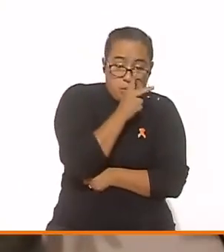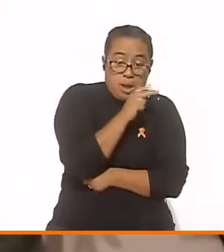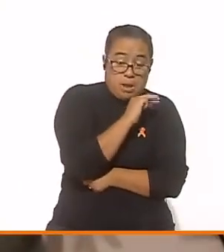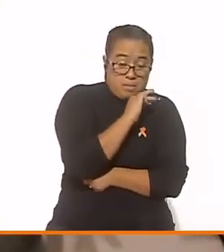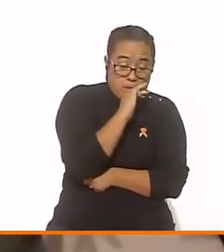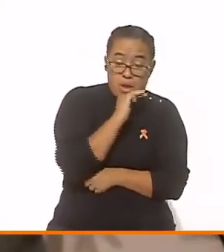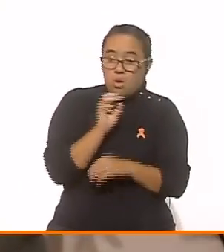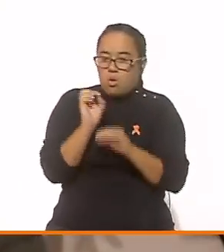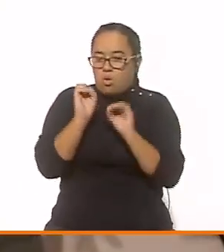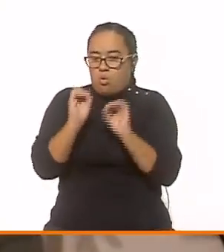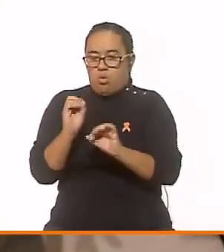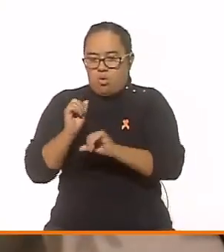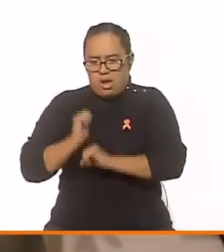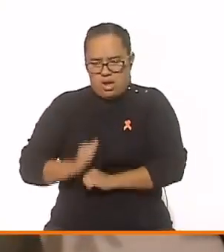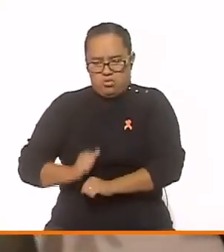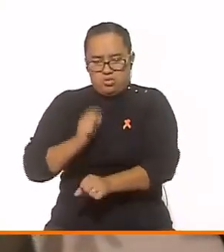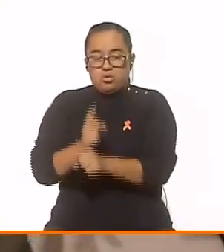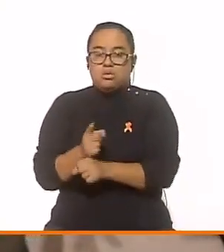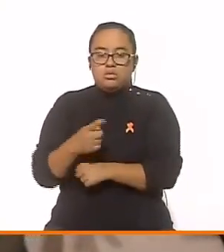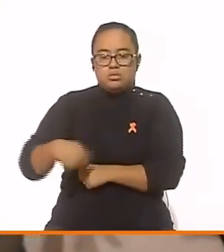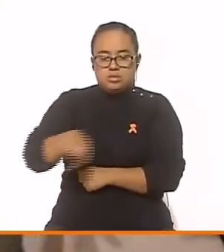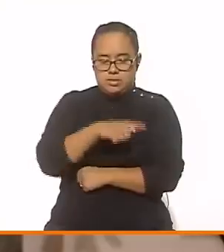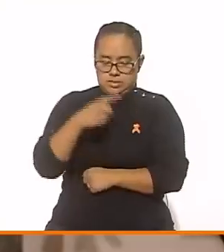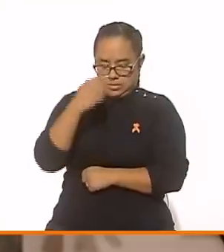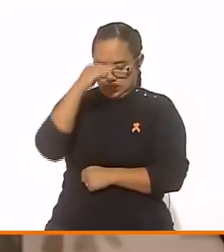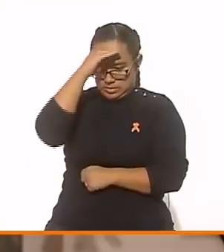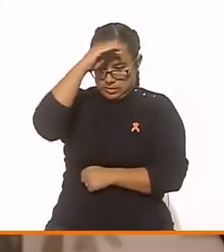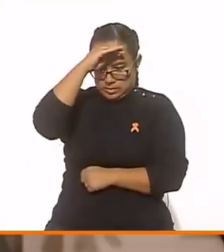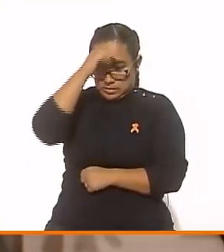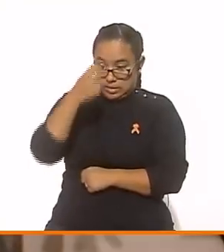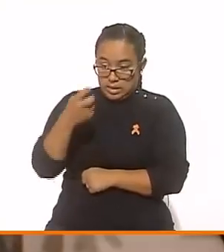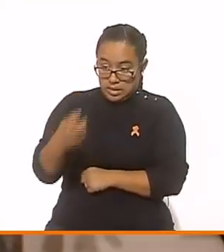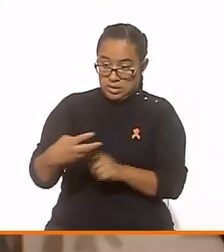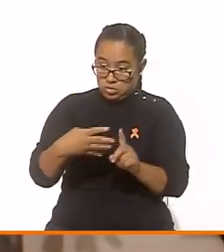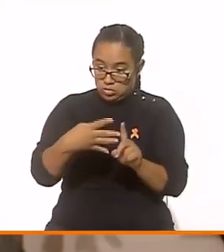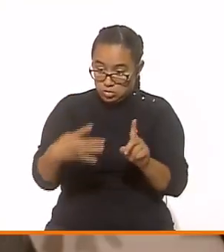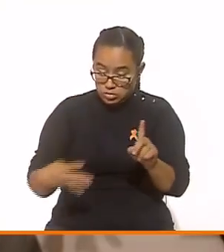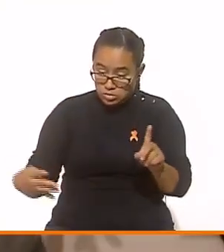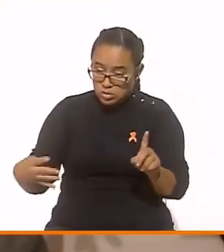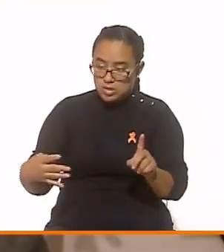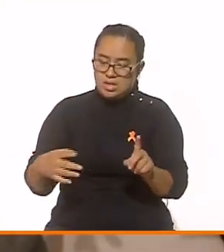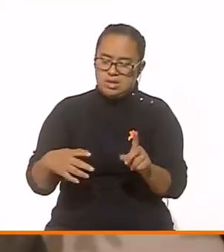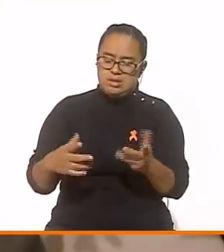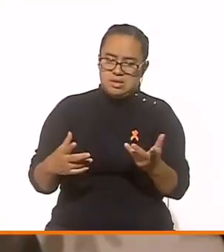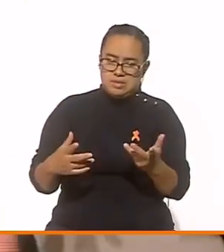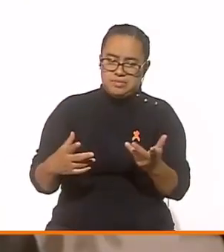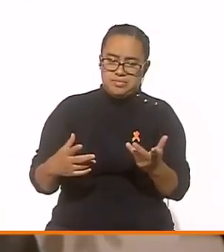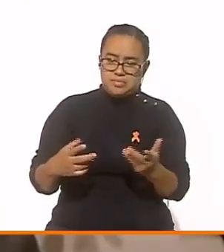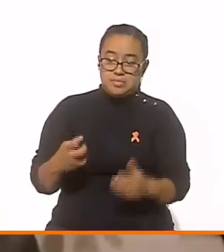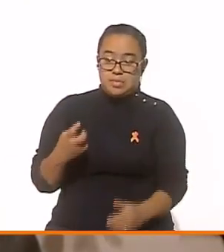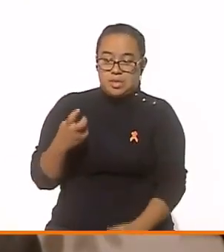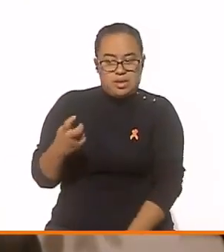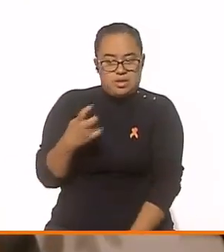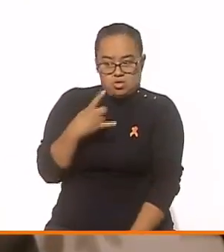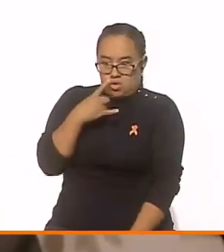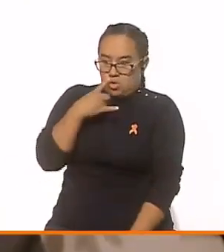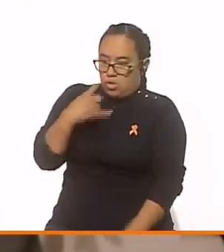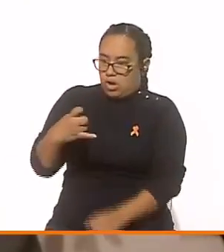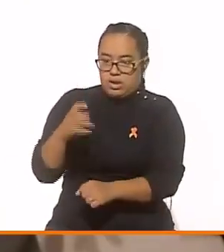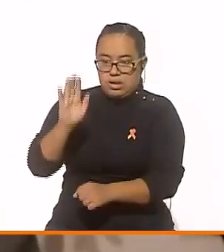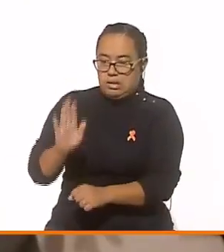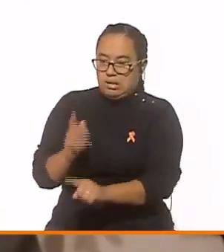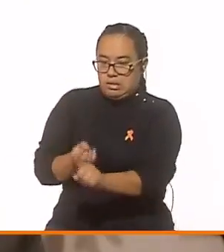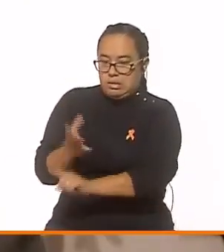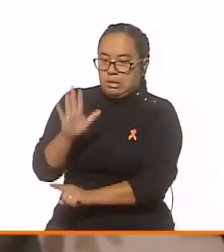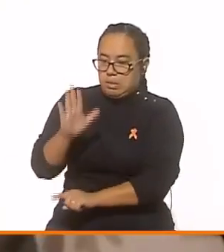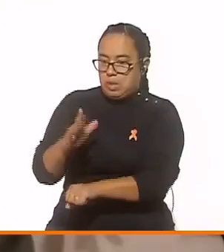las autoridades determinan que la diversidad sexual y de género son anomalías que deben